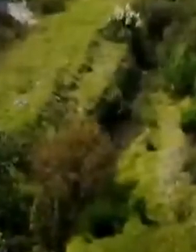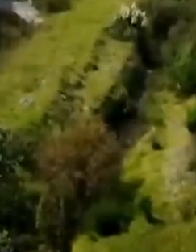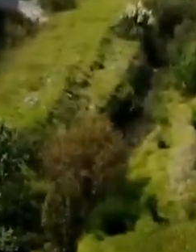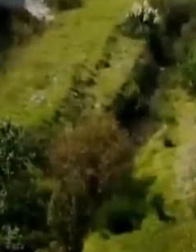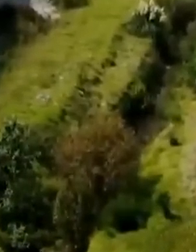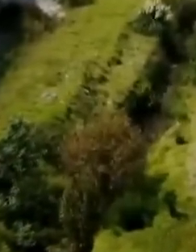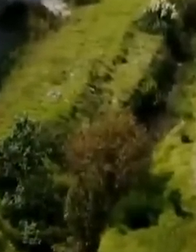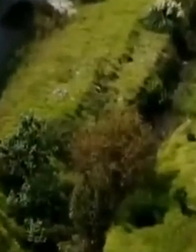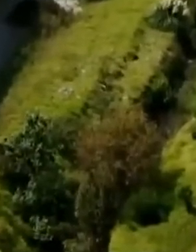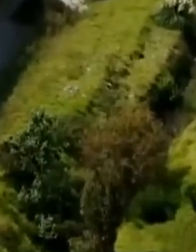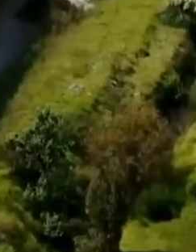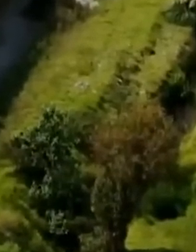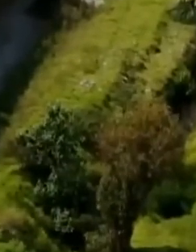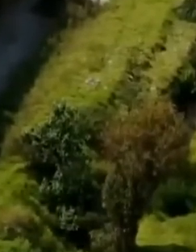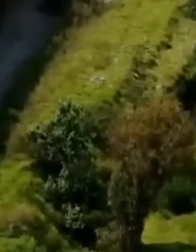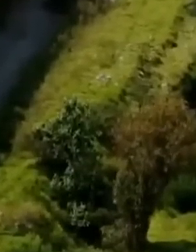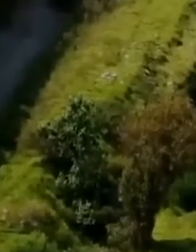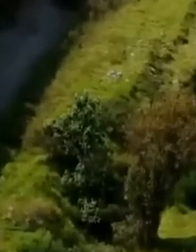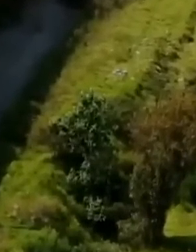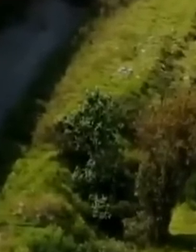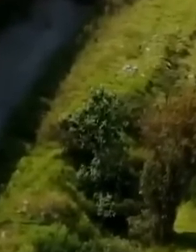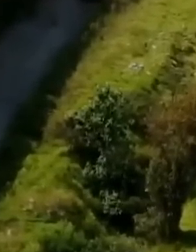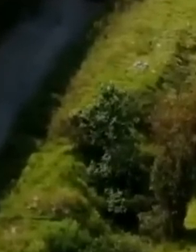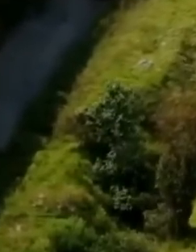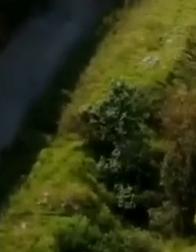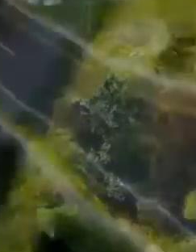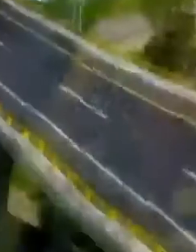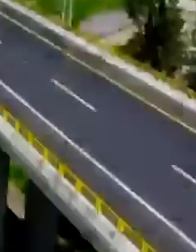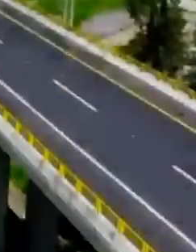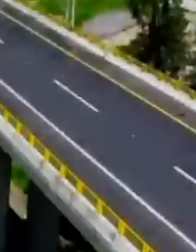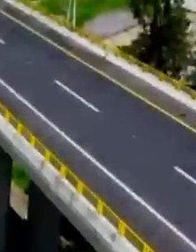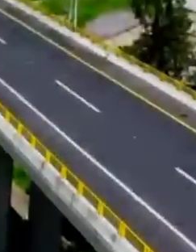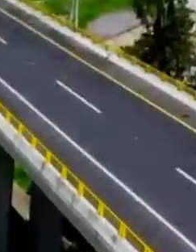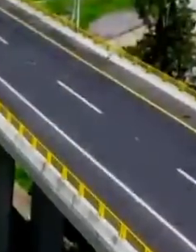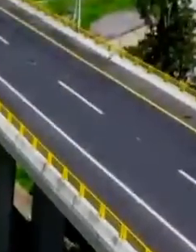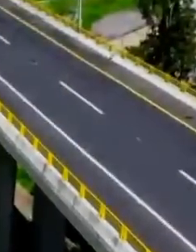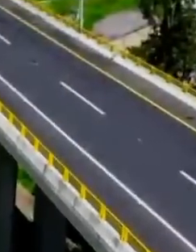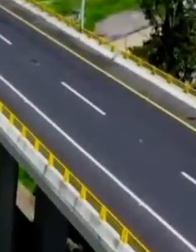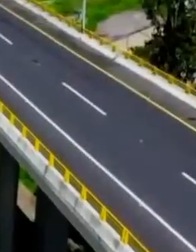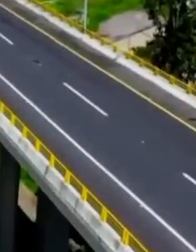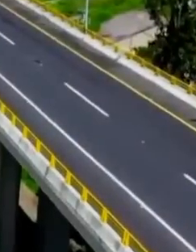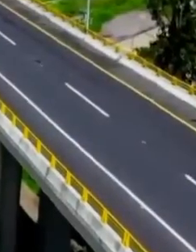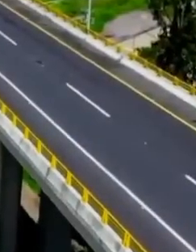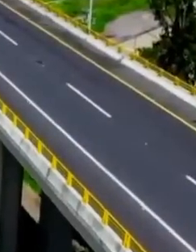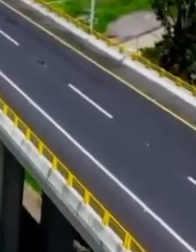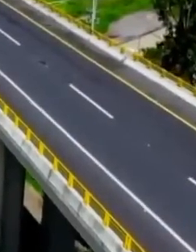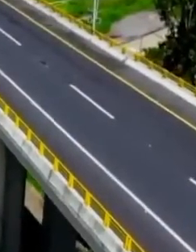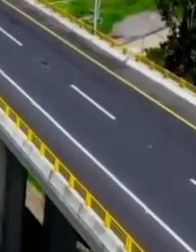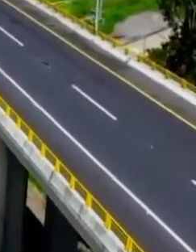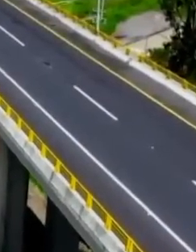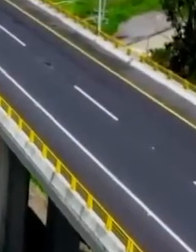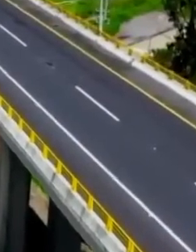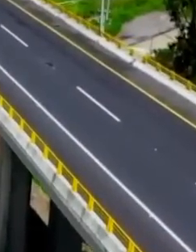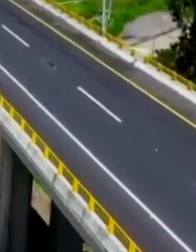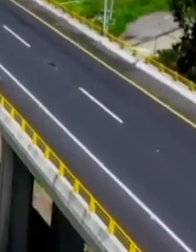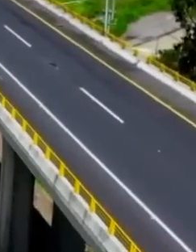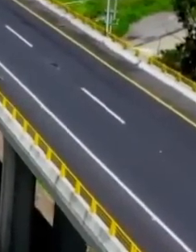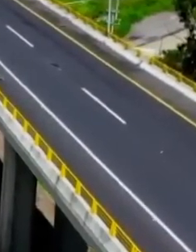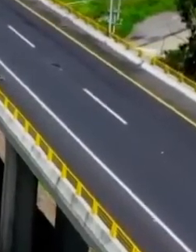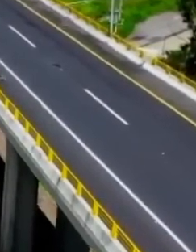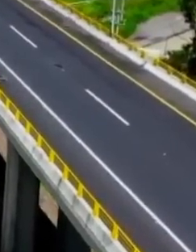Construcción del Tren Interurbano México-Toluca. Reporte semanal. Vía catenaria y obra electromecánica,